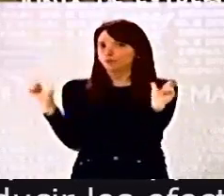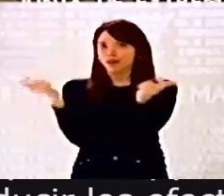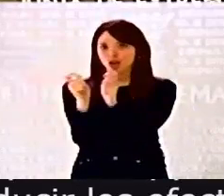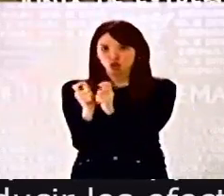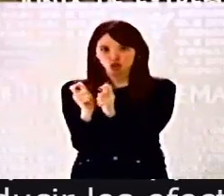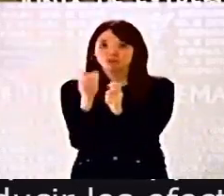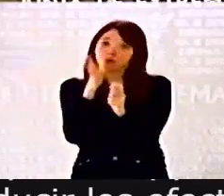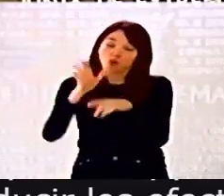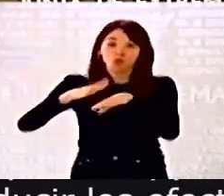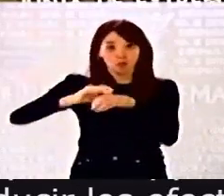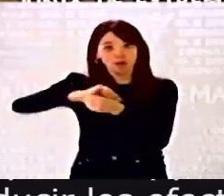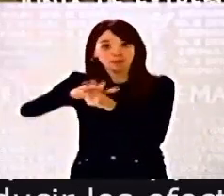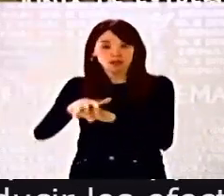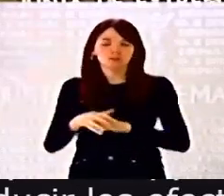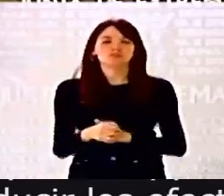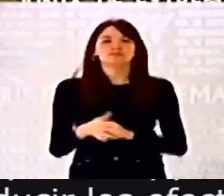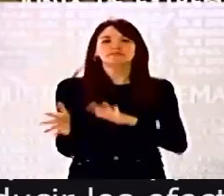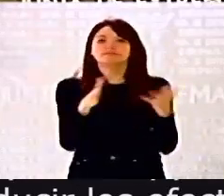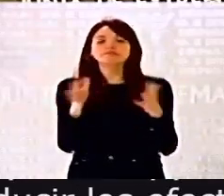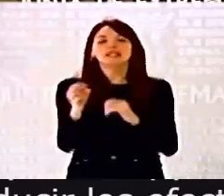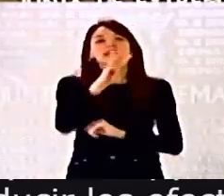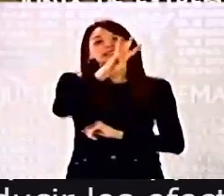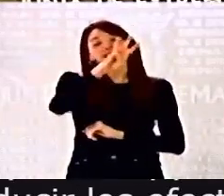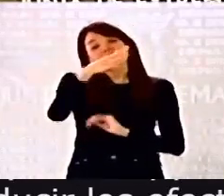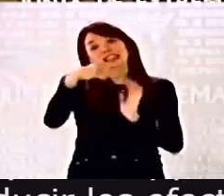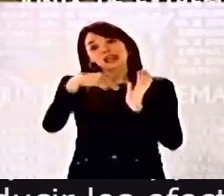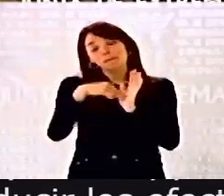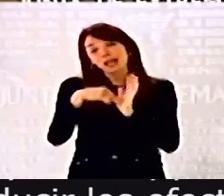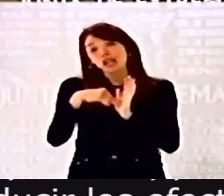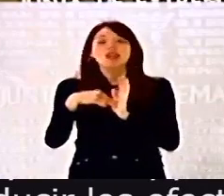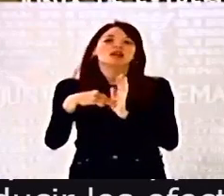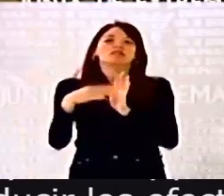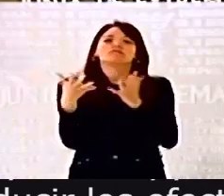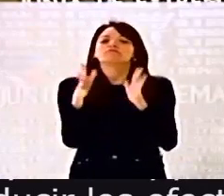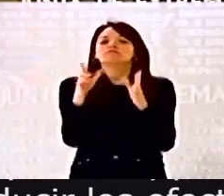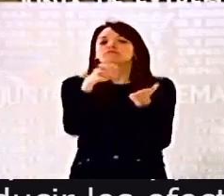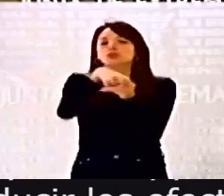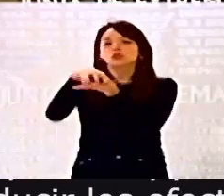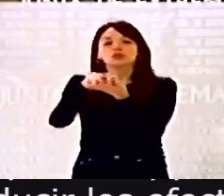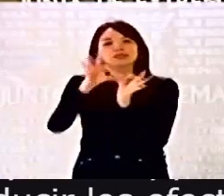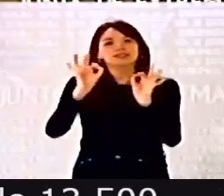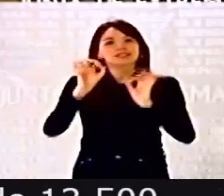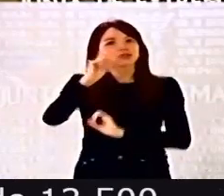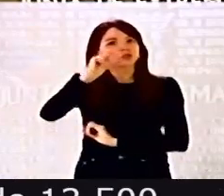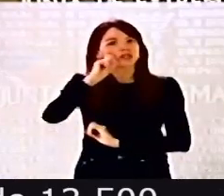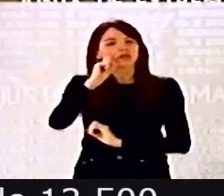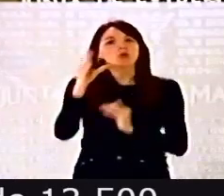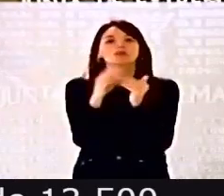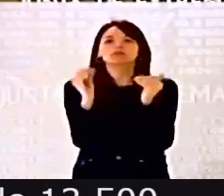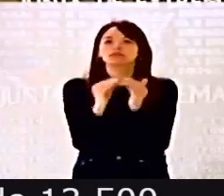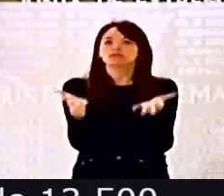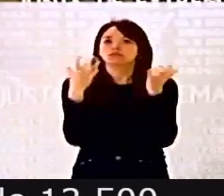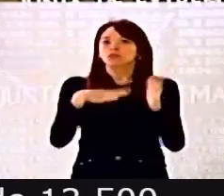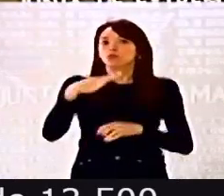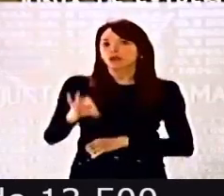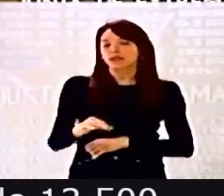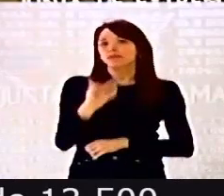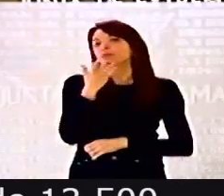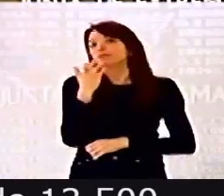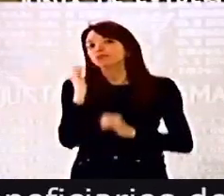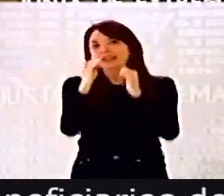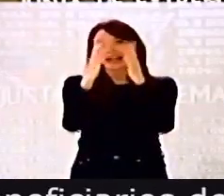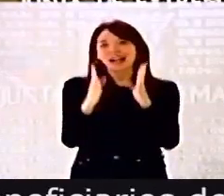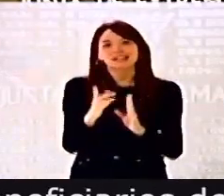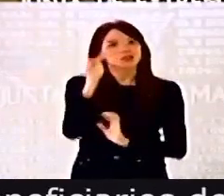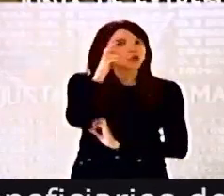que alrededor de 13.500 establecimientos turísticos serían los potenciales beneficiarios de esta medida, incluidos hoteles, casas